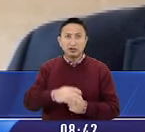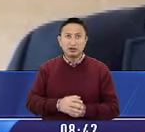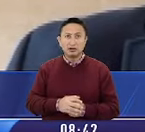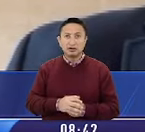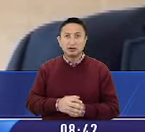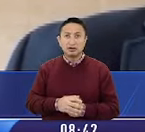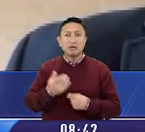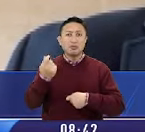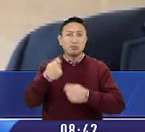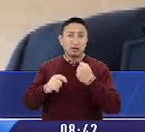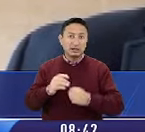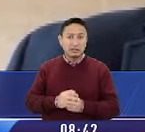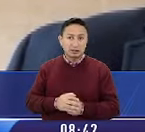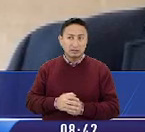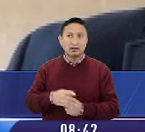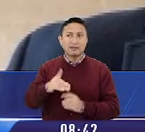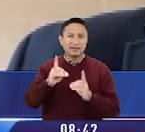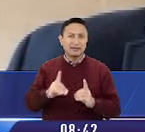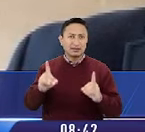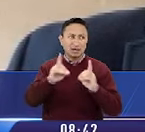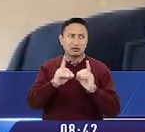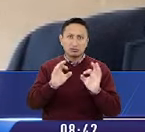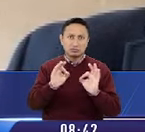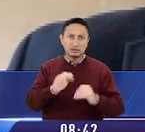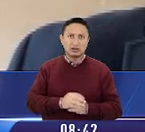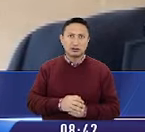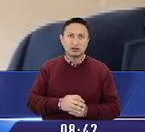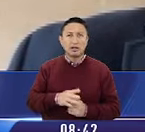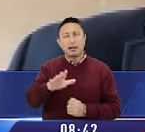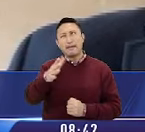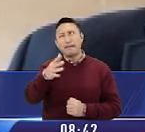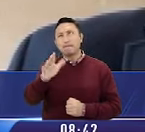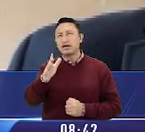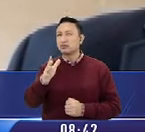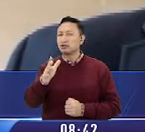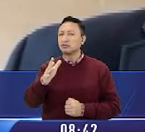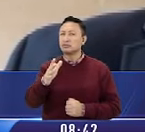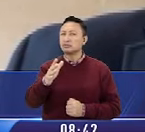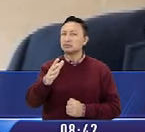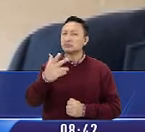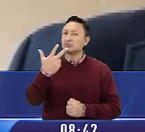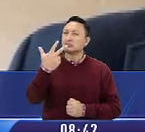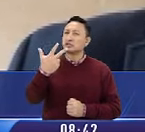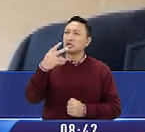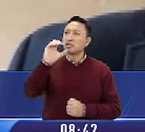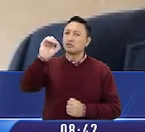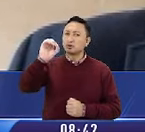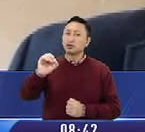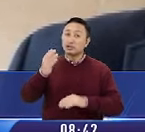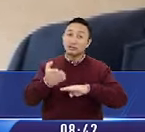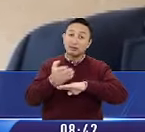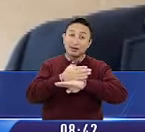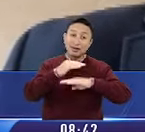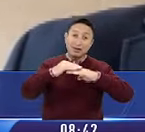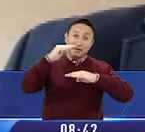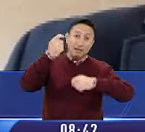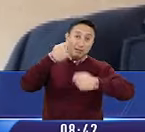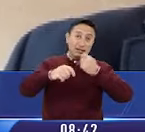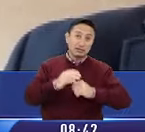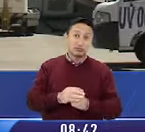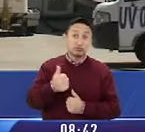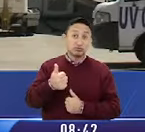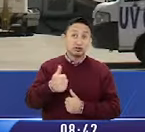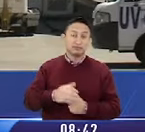una interesante venta. Todavía no están los datos de venta, pero más o menos estimamos que vamos a estar en un 3% sobre el año pasado en ventas, lo cual es muy